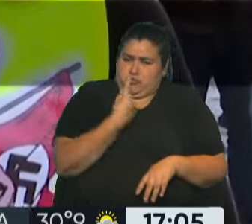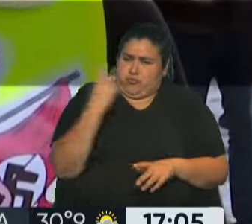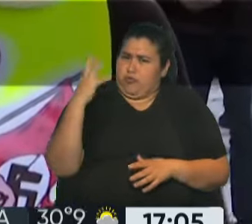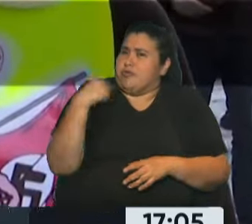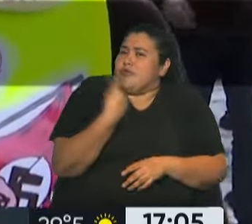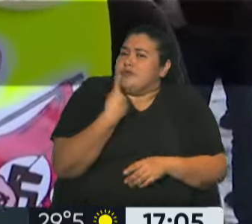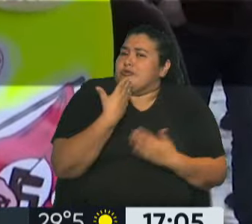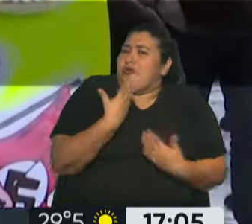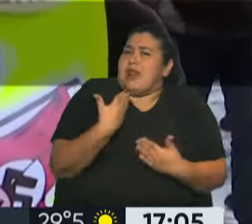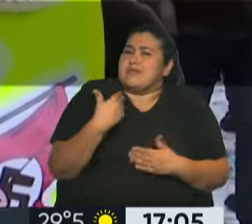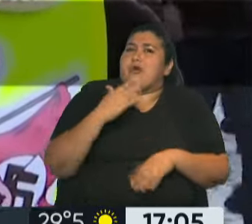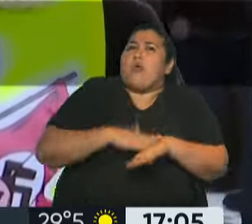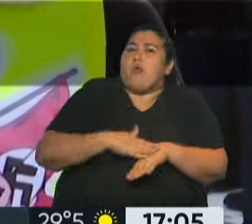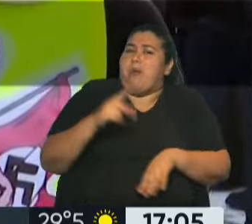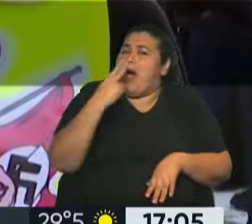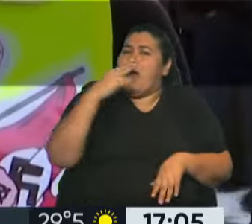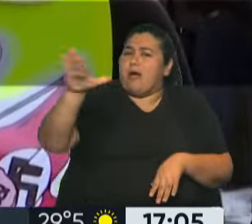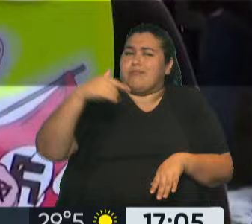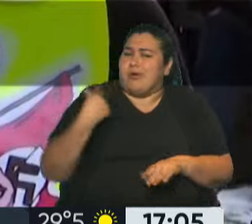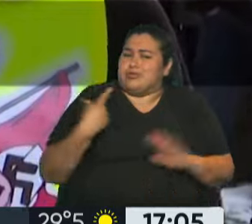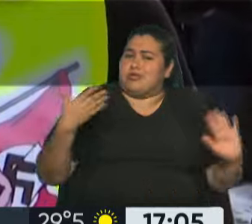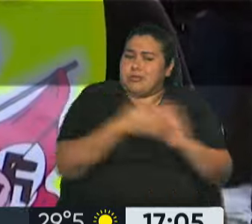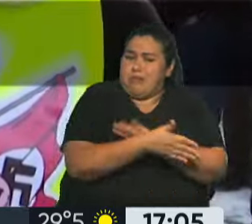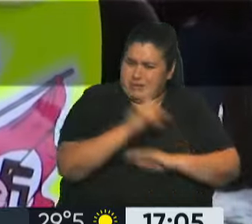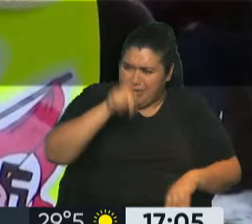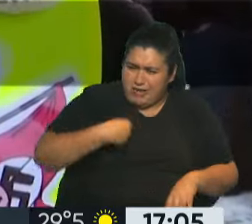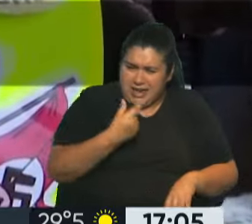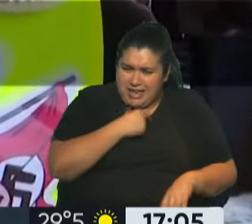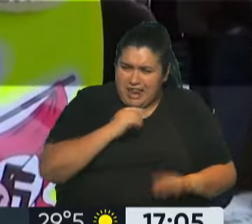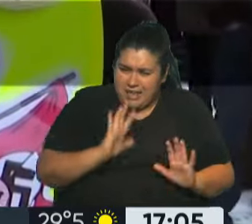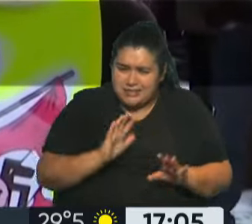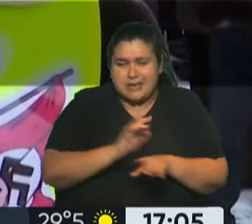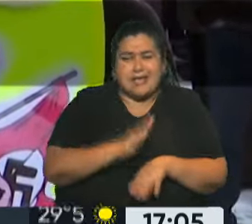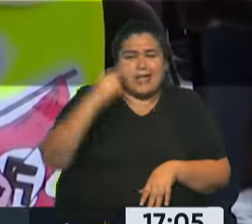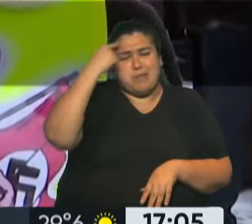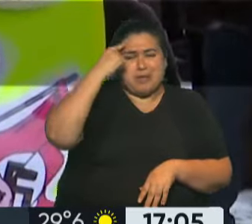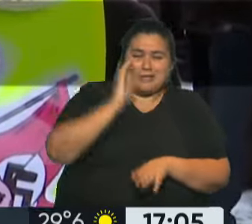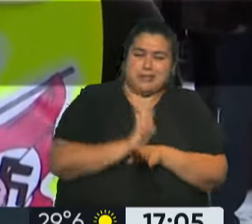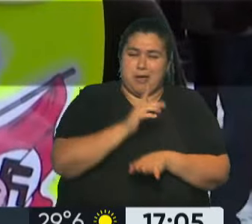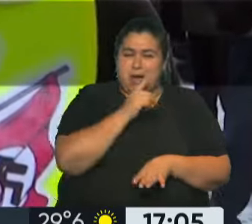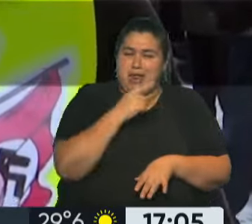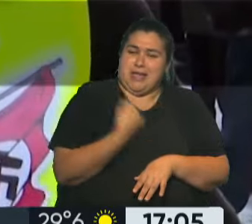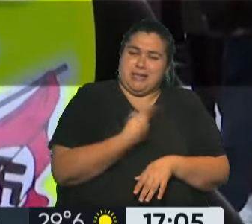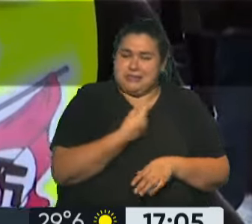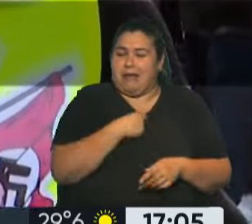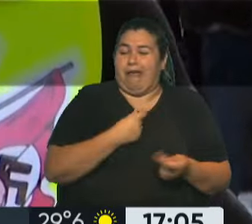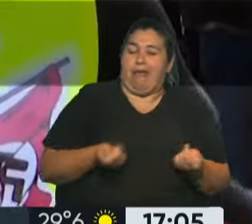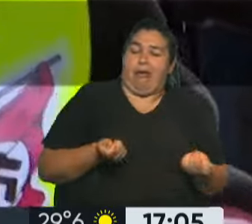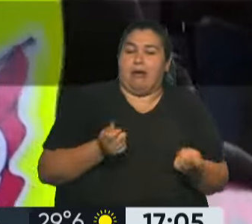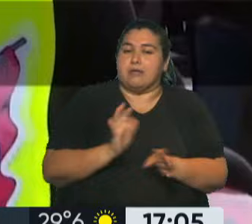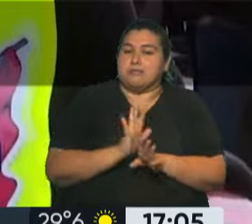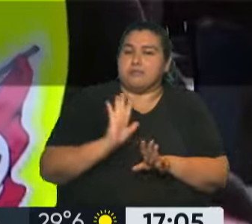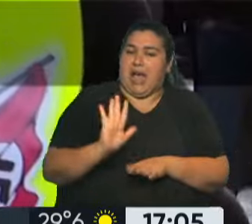will diese Suppe, die da gärt, und das ist von den Politikerinnen und Politikern gefordert worden